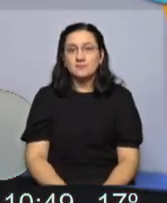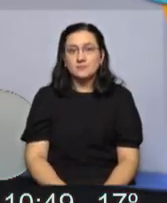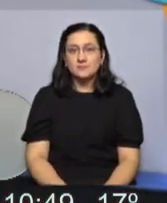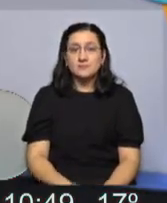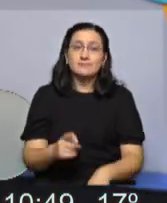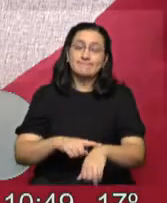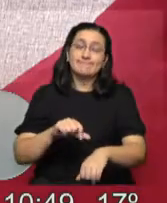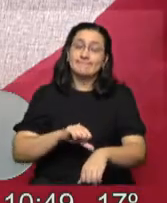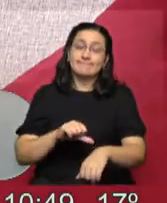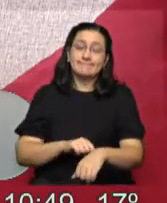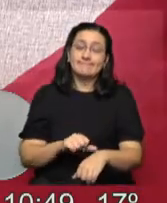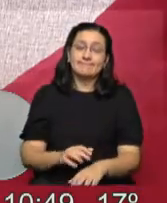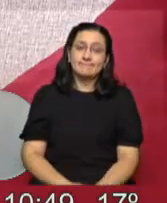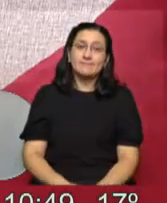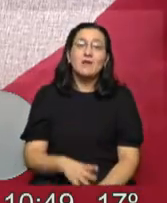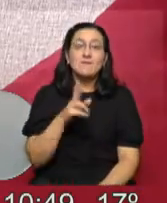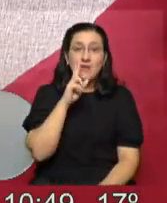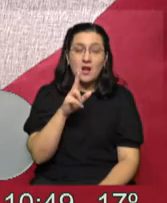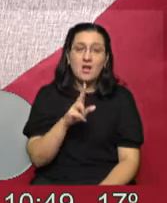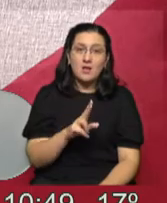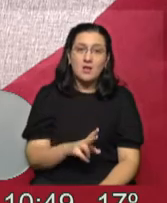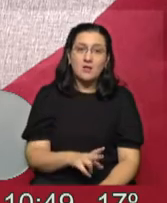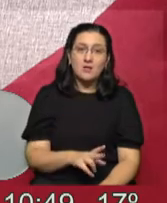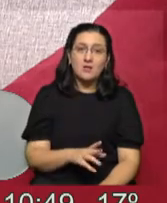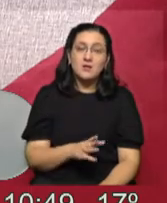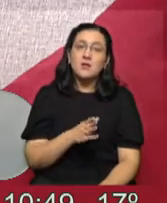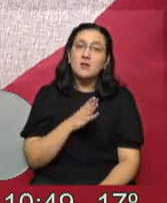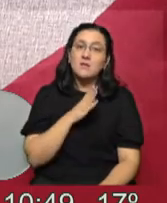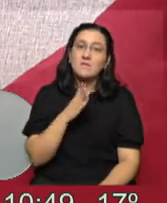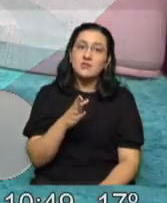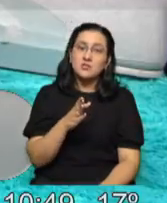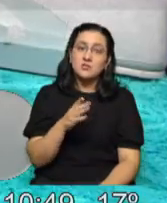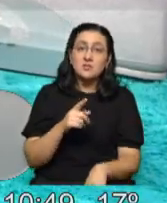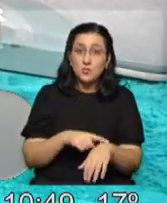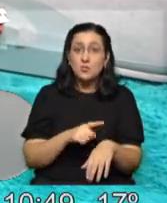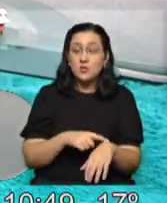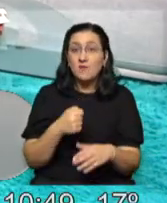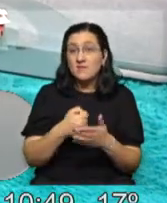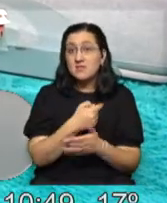nos da el tiempo para más. Véanla y vayan, sí, si tienen un tiempo en el